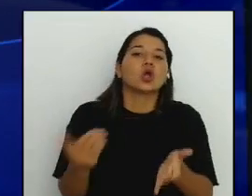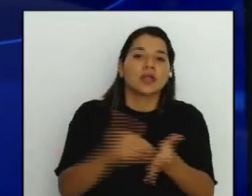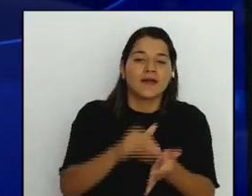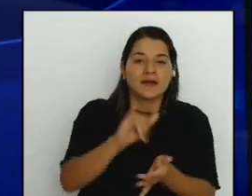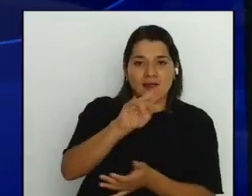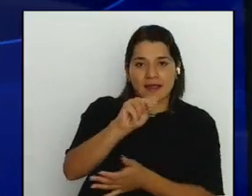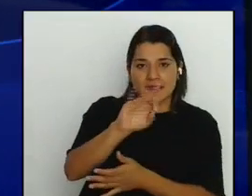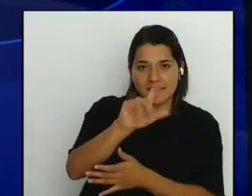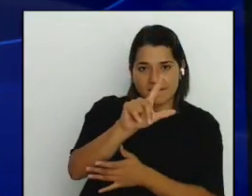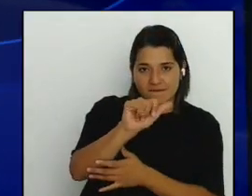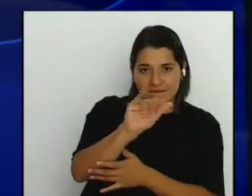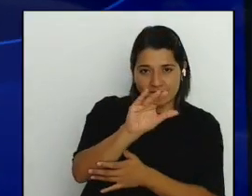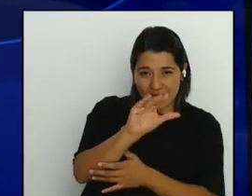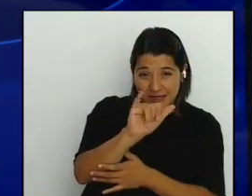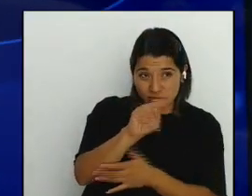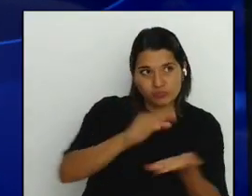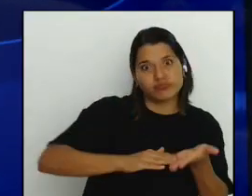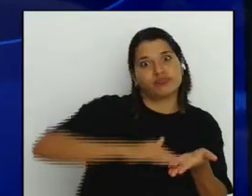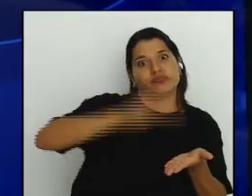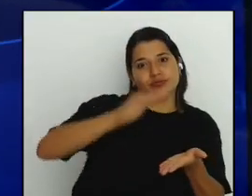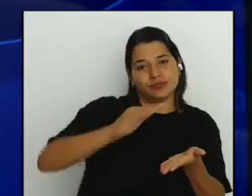política monetaria se va